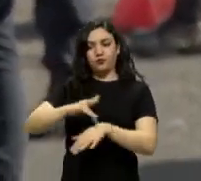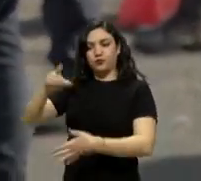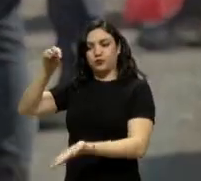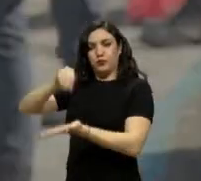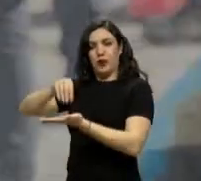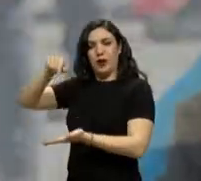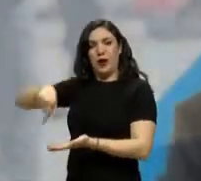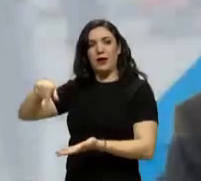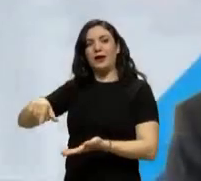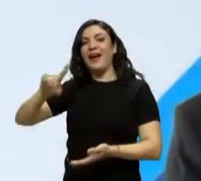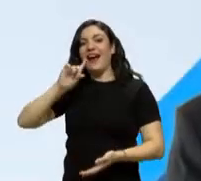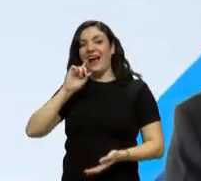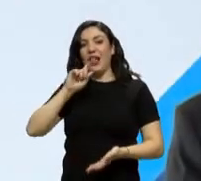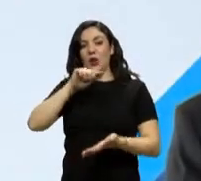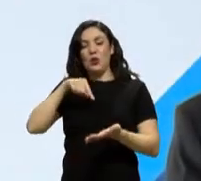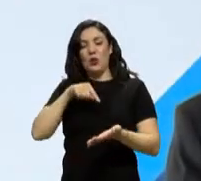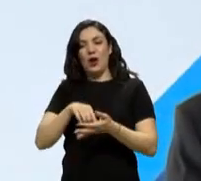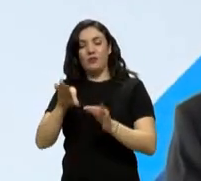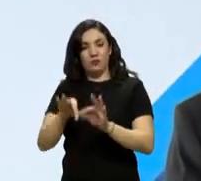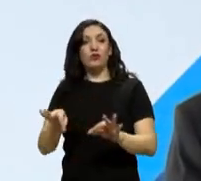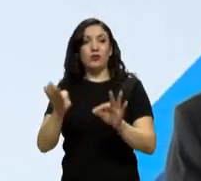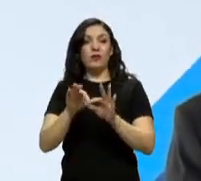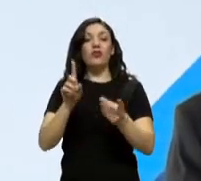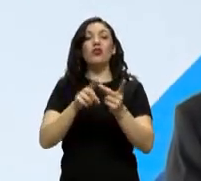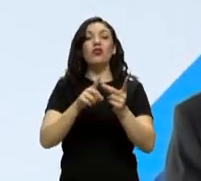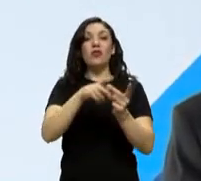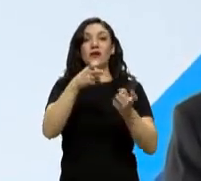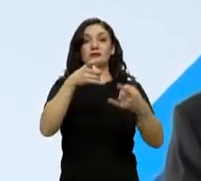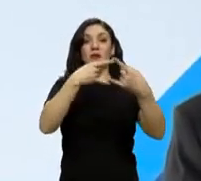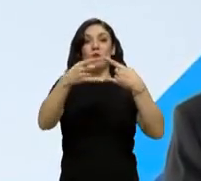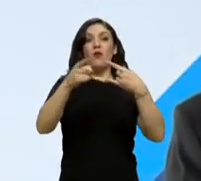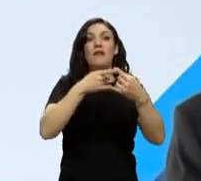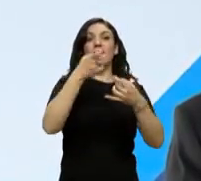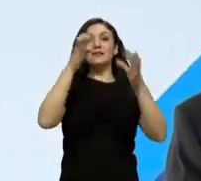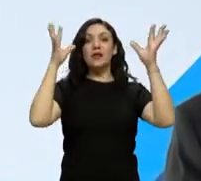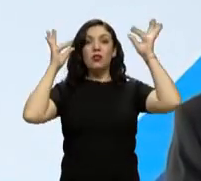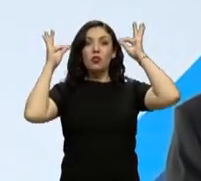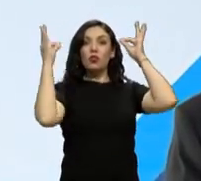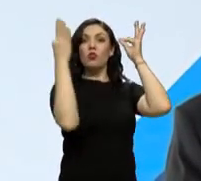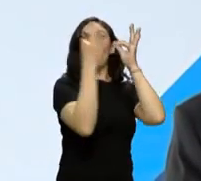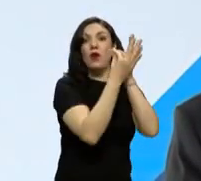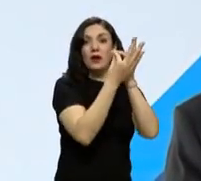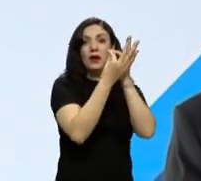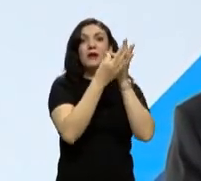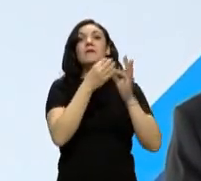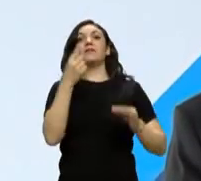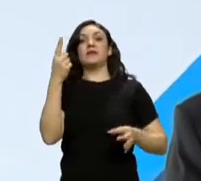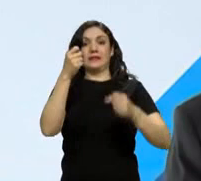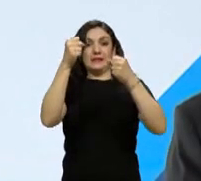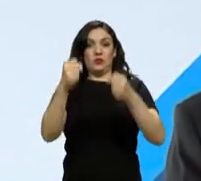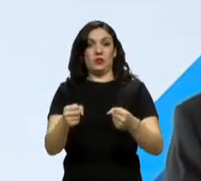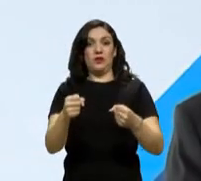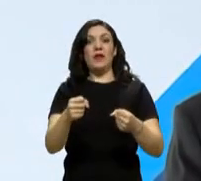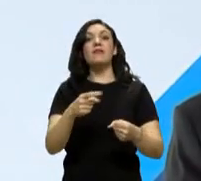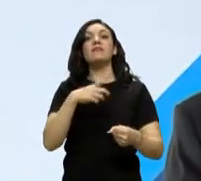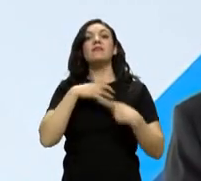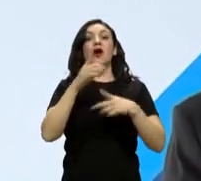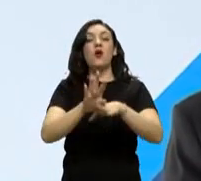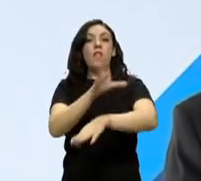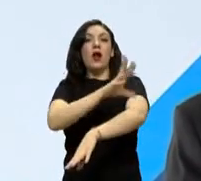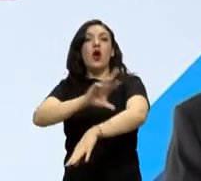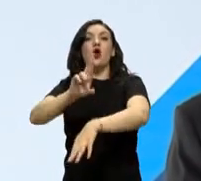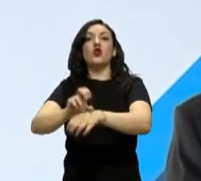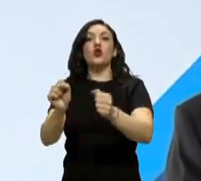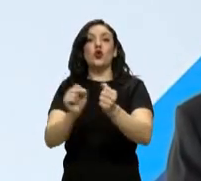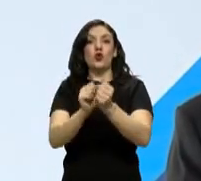estratégico en una zona estratégica donde esta puerta esta aduana de seguridad que también conlleva la coordinación